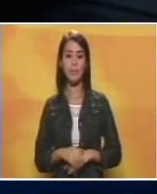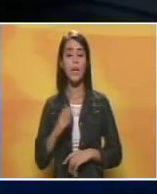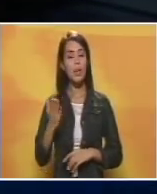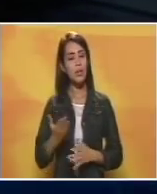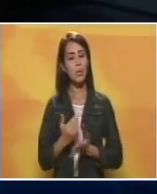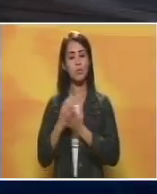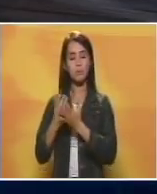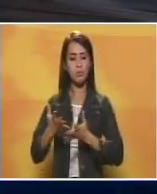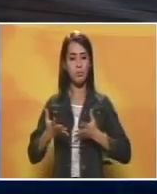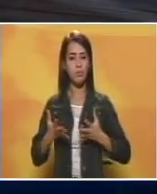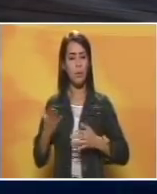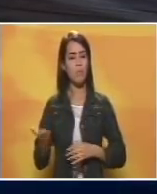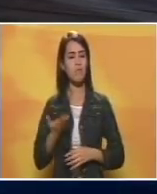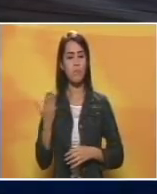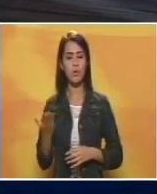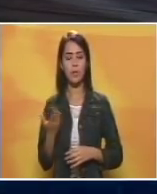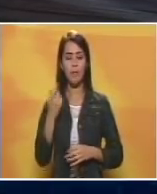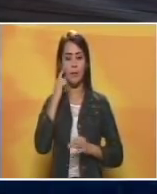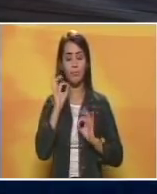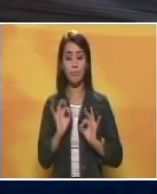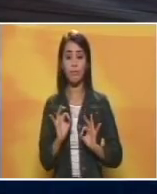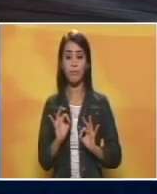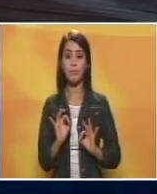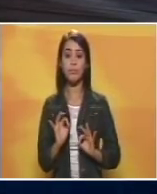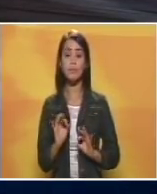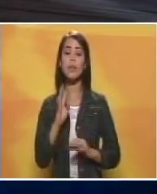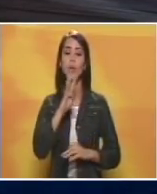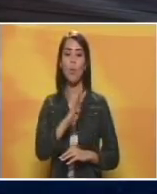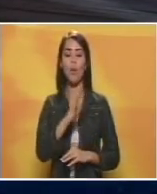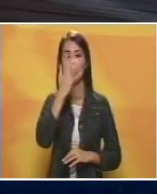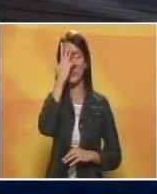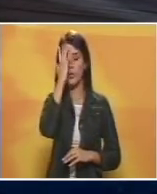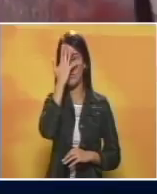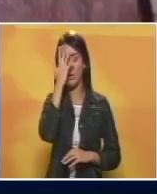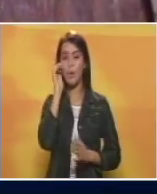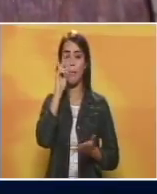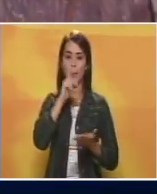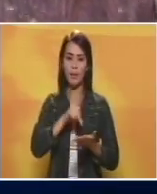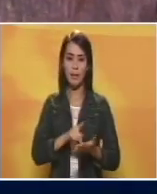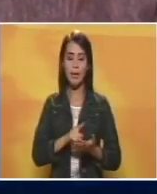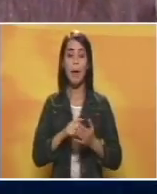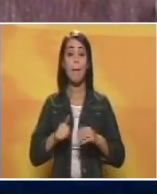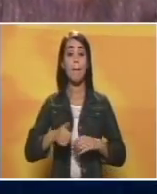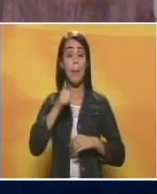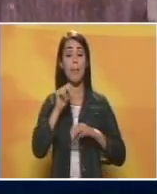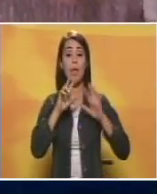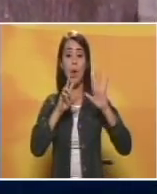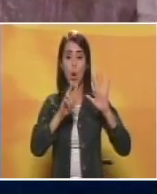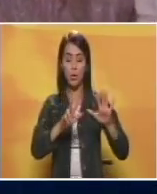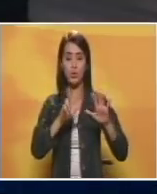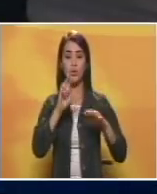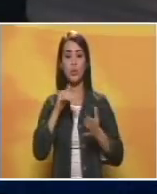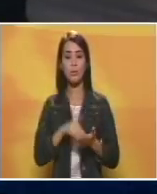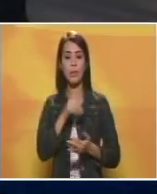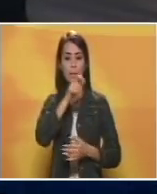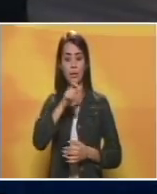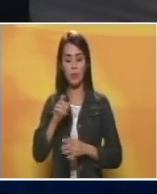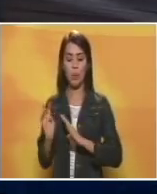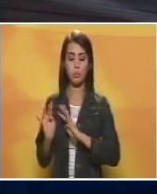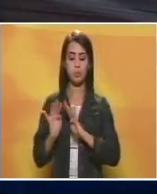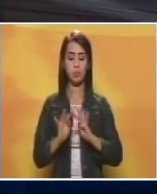Hollywood también señaló que la cena para los nominados será el 4 de febrero y participarán más de 8.000 personas, entre miembros de la